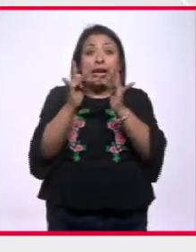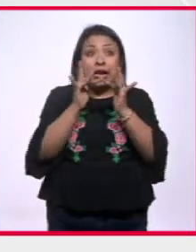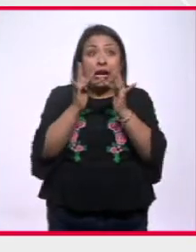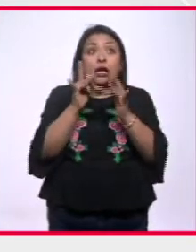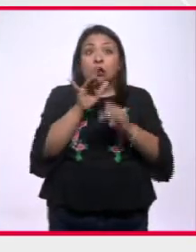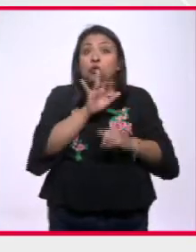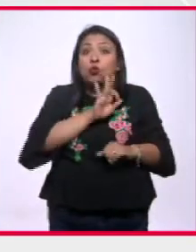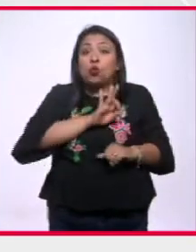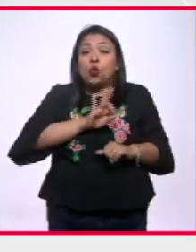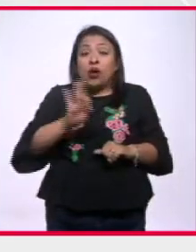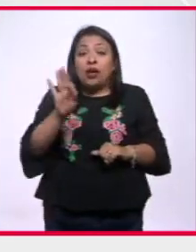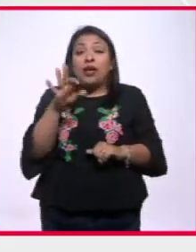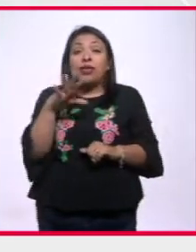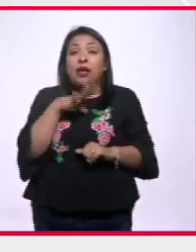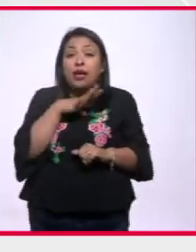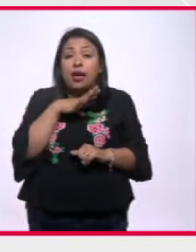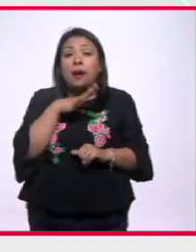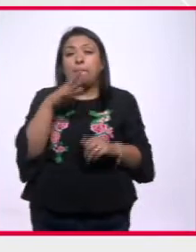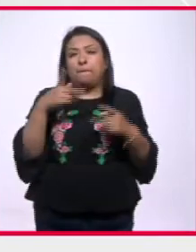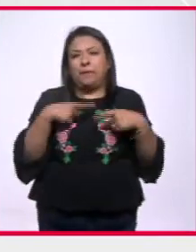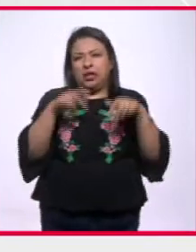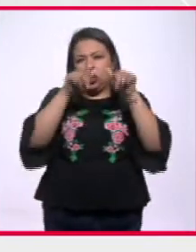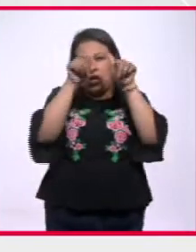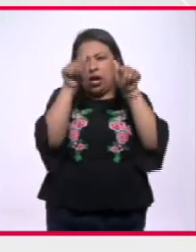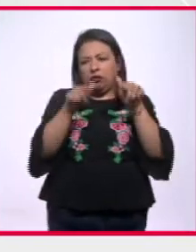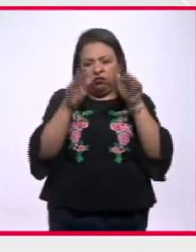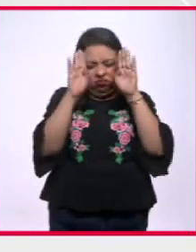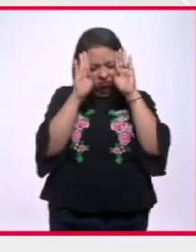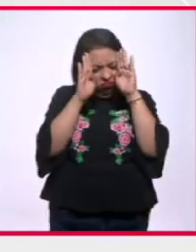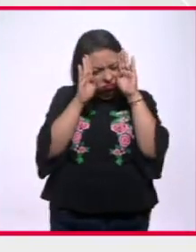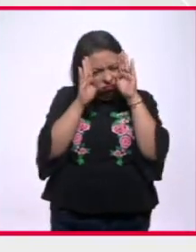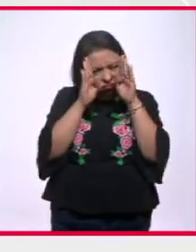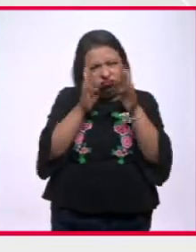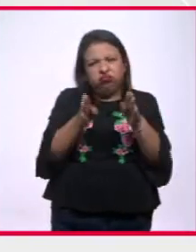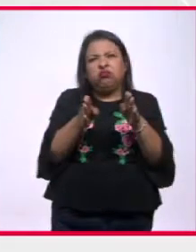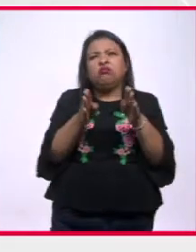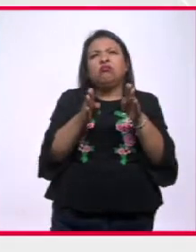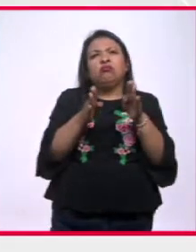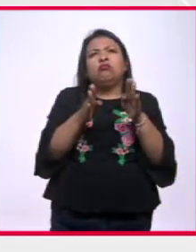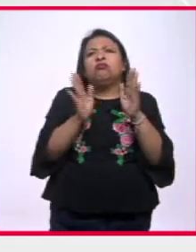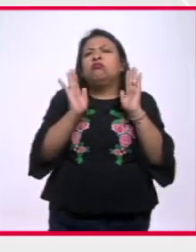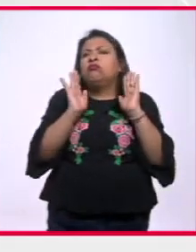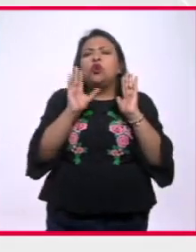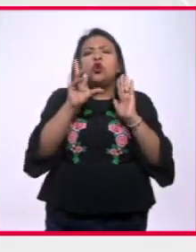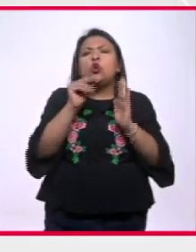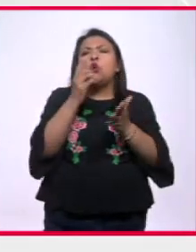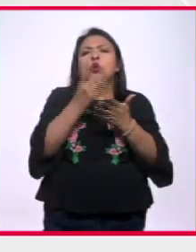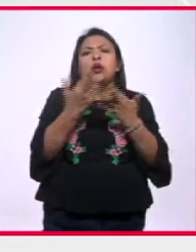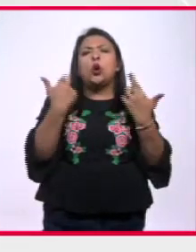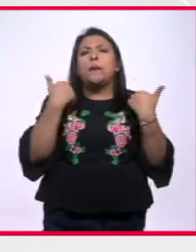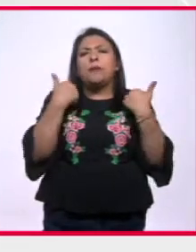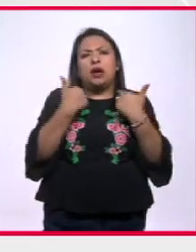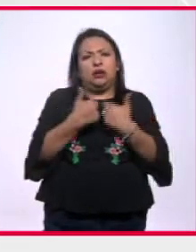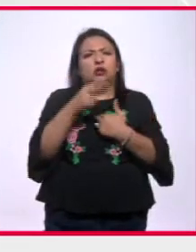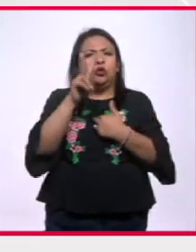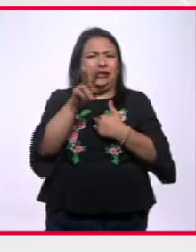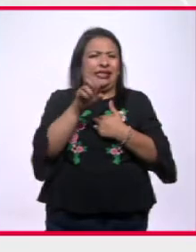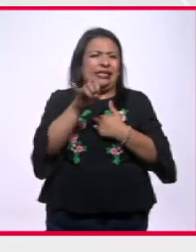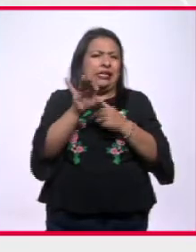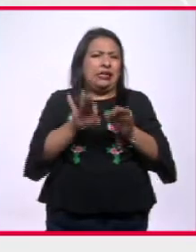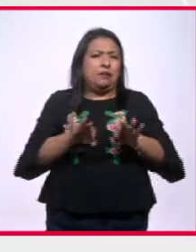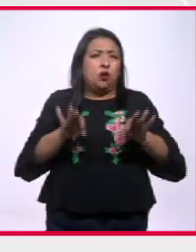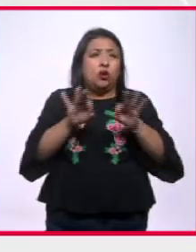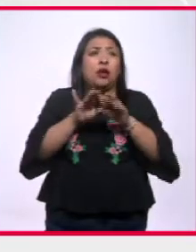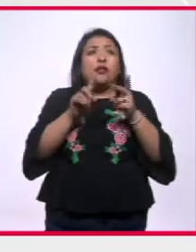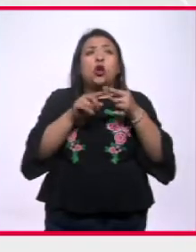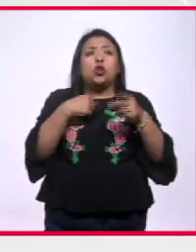permite que haya artistas con esta vocación de formación no nada más el maestro que es muy importante no